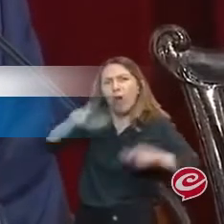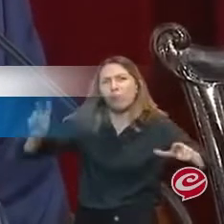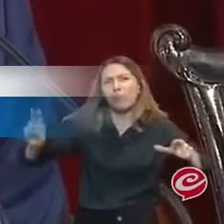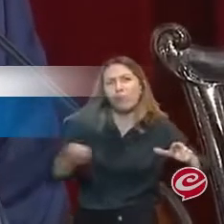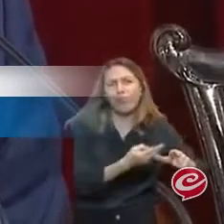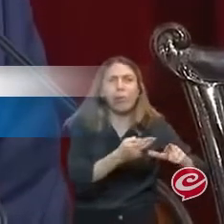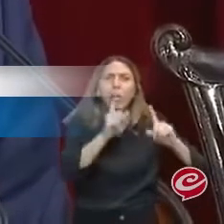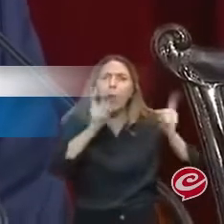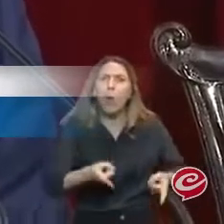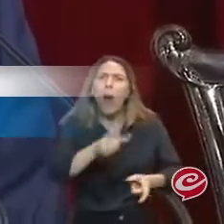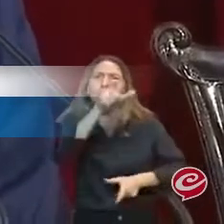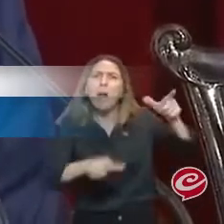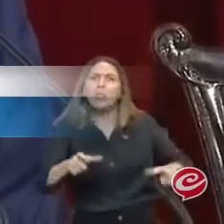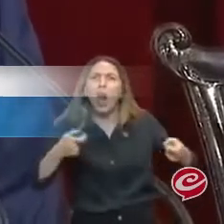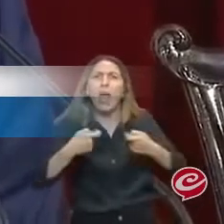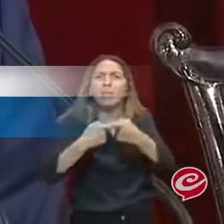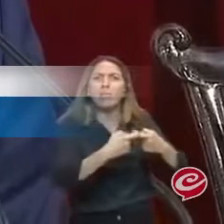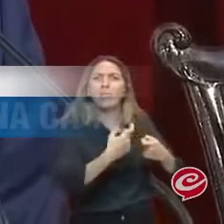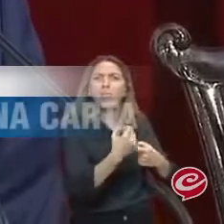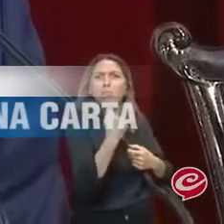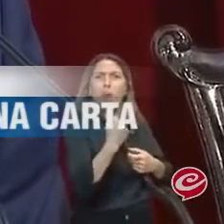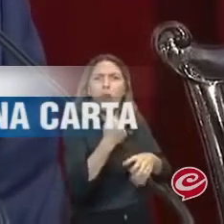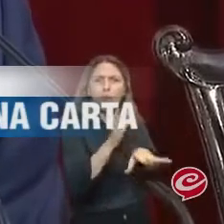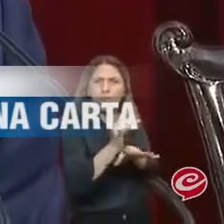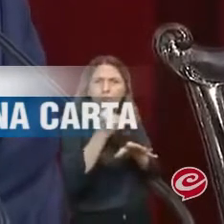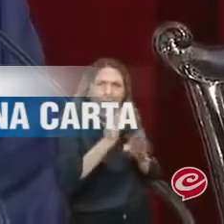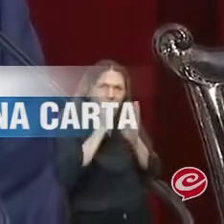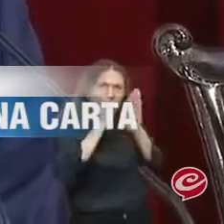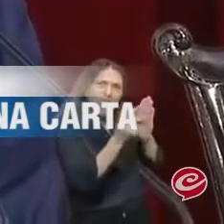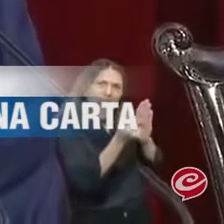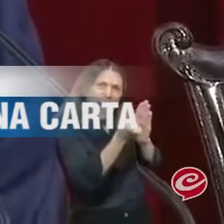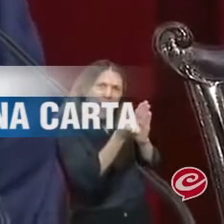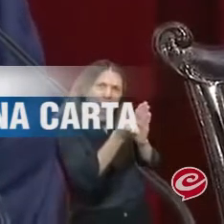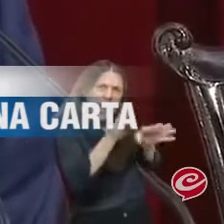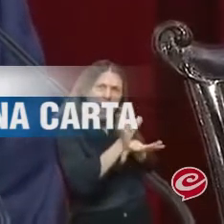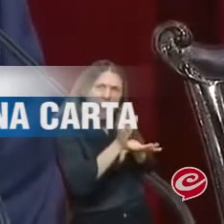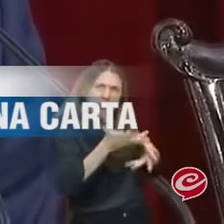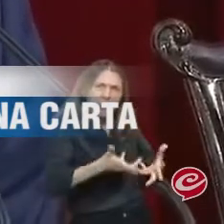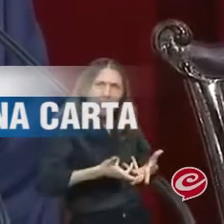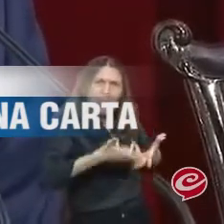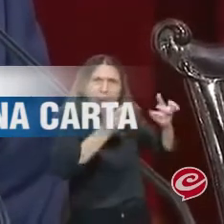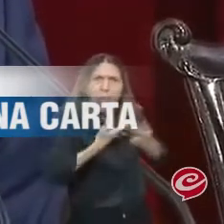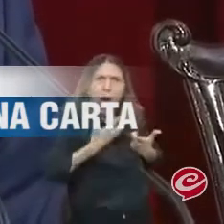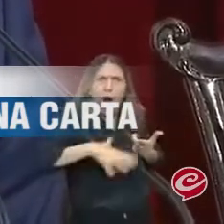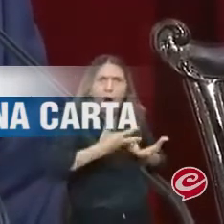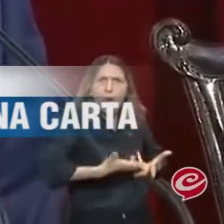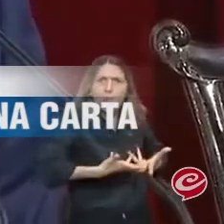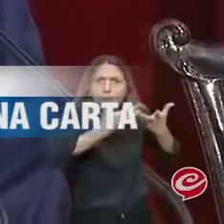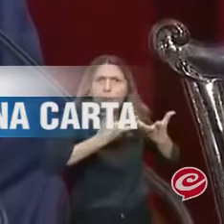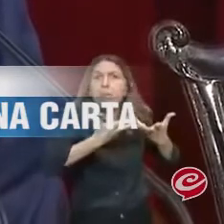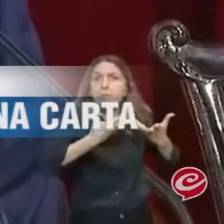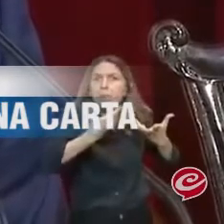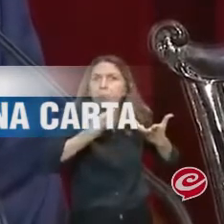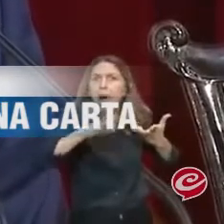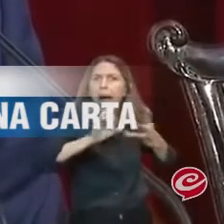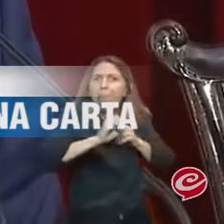40 y pico de mil millones de dólares que tenemos que pagar durante todo este tiempo a costa del crecimiento de la Argentina. Esta carta pone blanco sobre